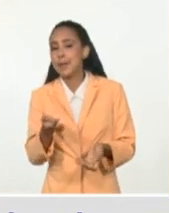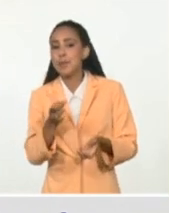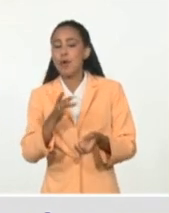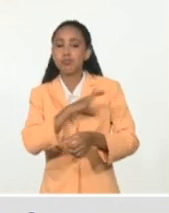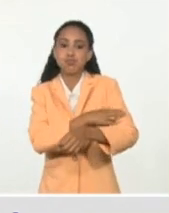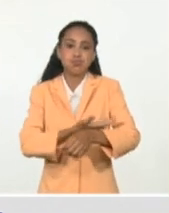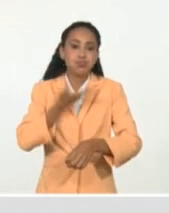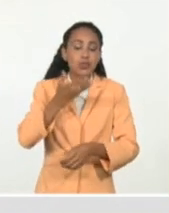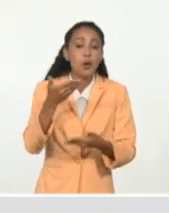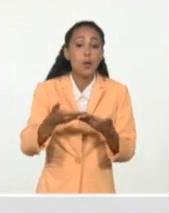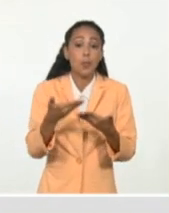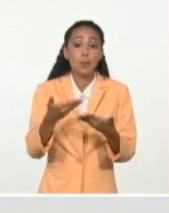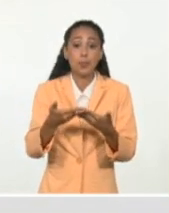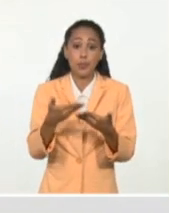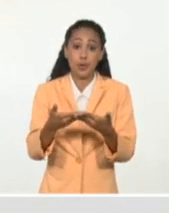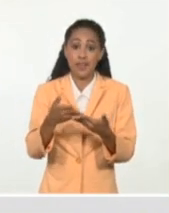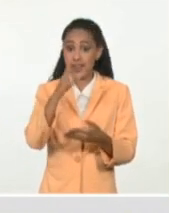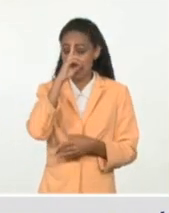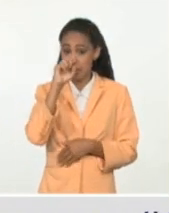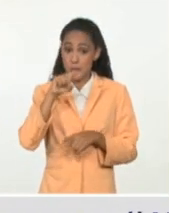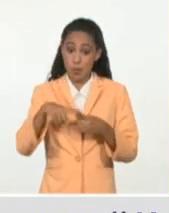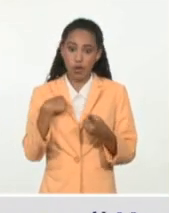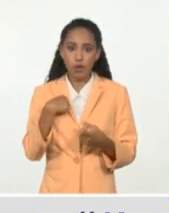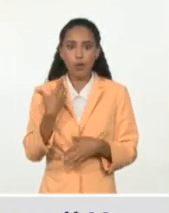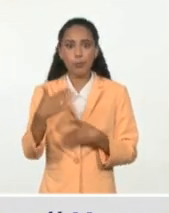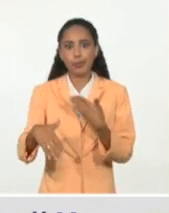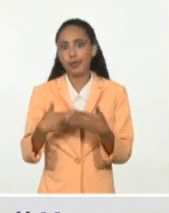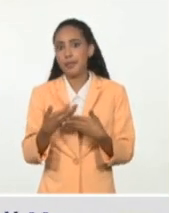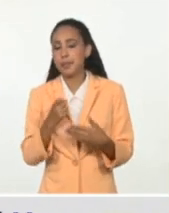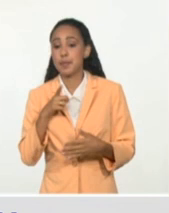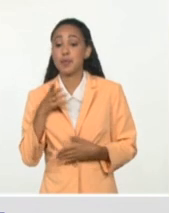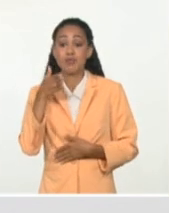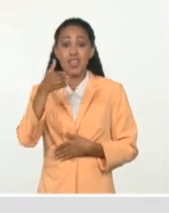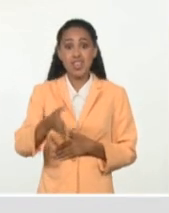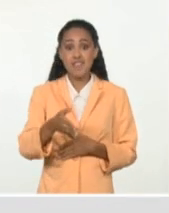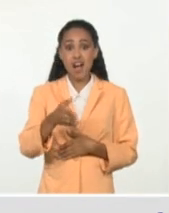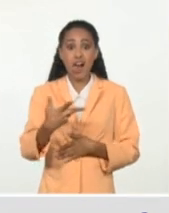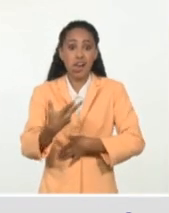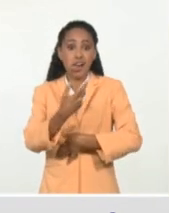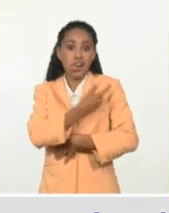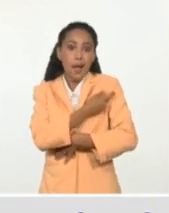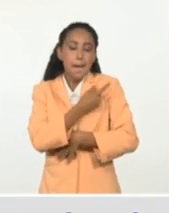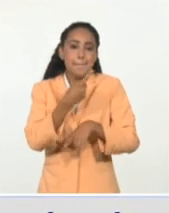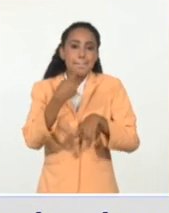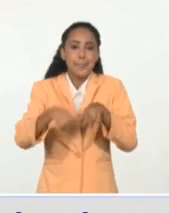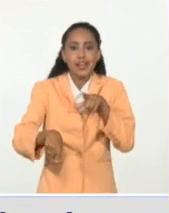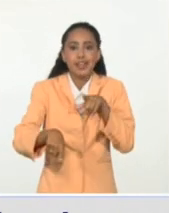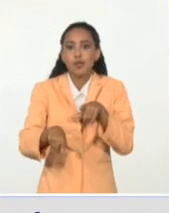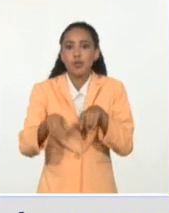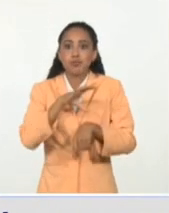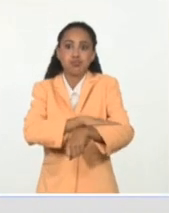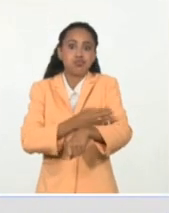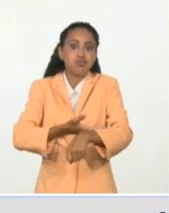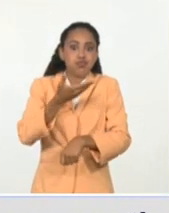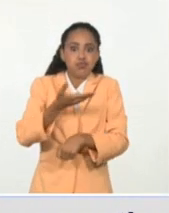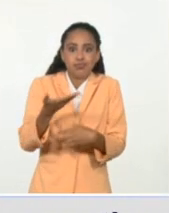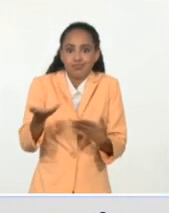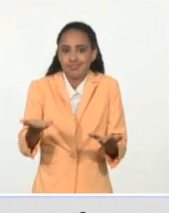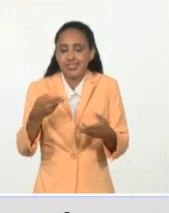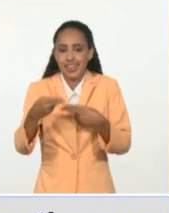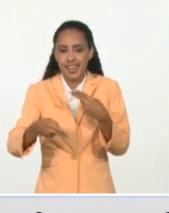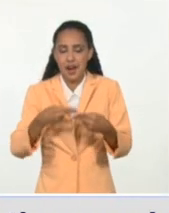mucho trabajo con la hipertensión durante mi convalecencia. Sí, muy